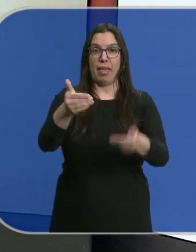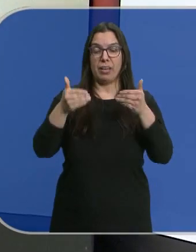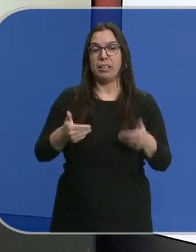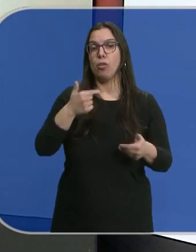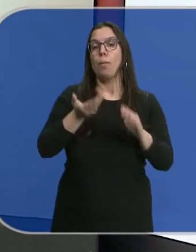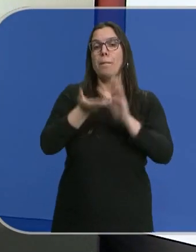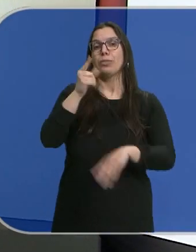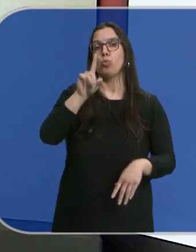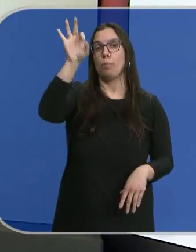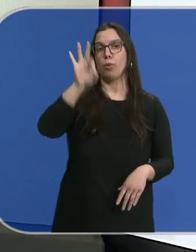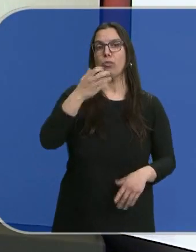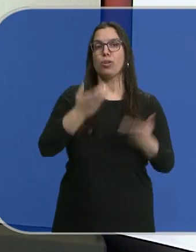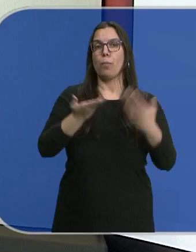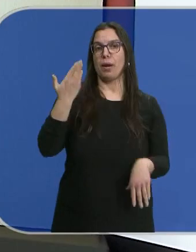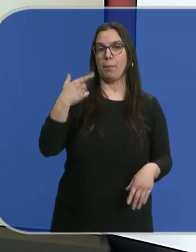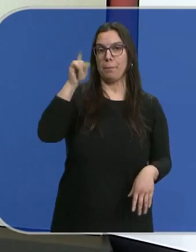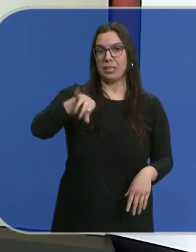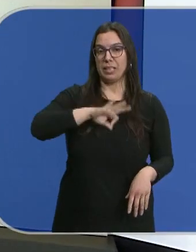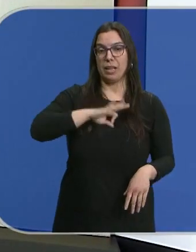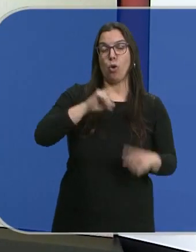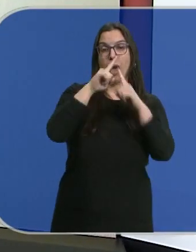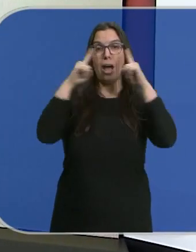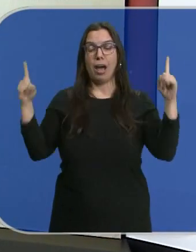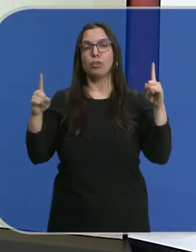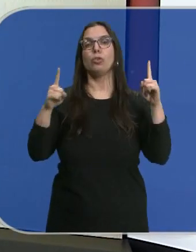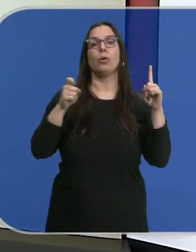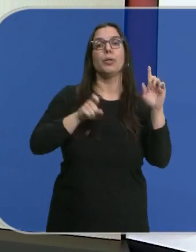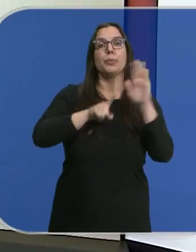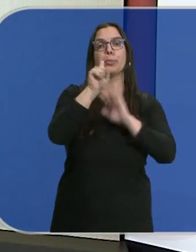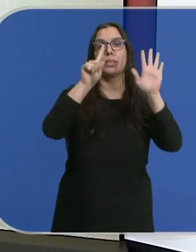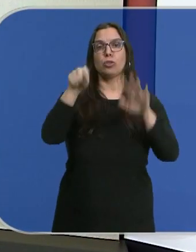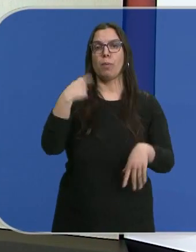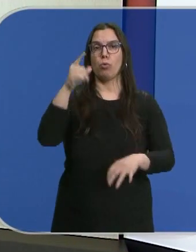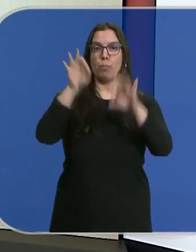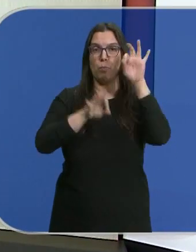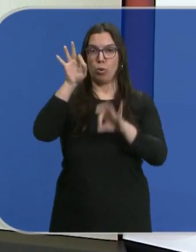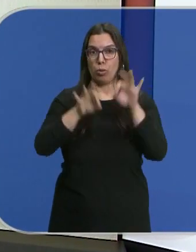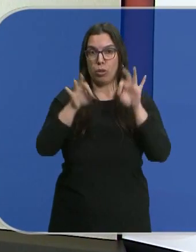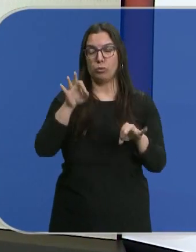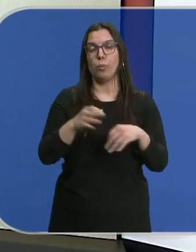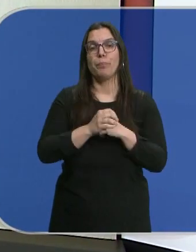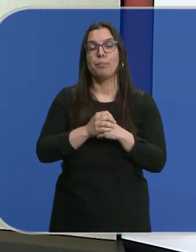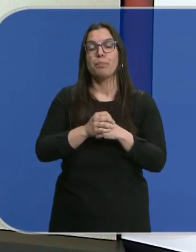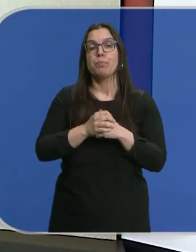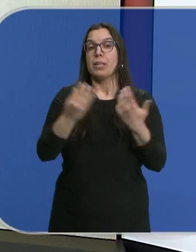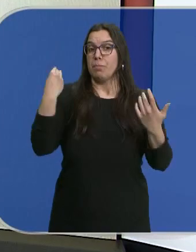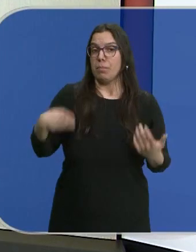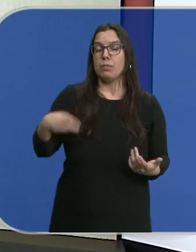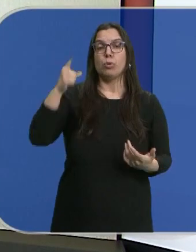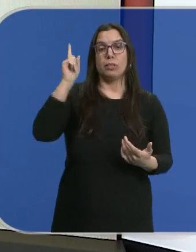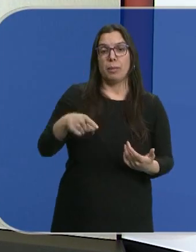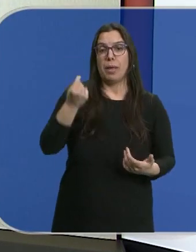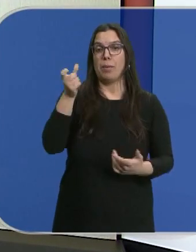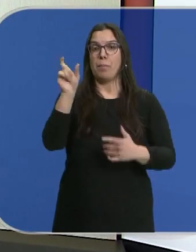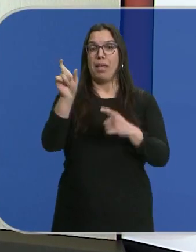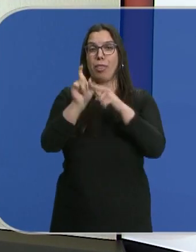un 1% respecto al mes de enero y la tasa anual se sitúa en el 6,1%, 2 décimas más que la anterior. Lo mismo escala la